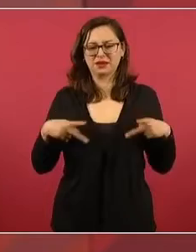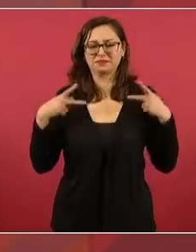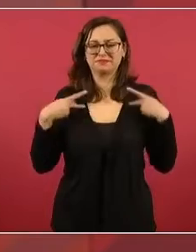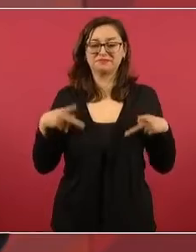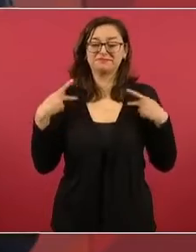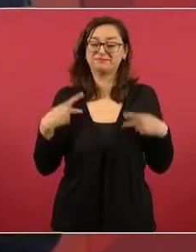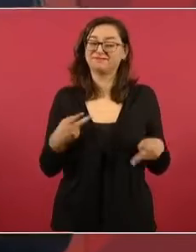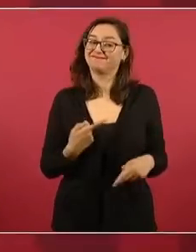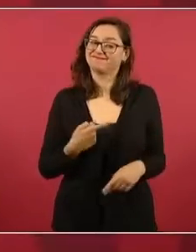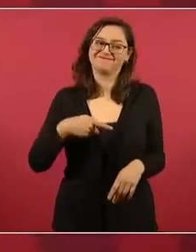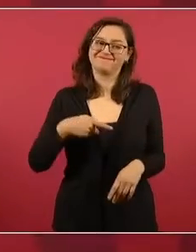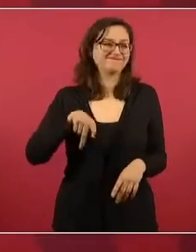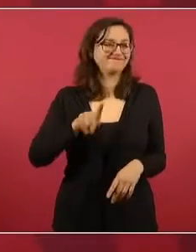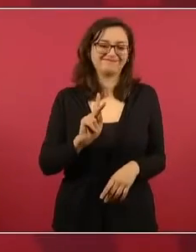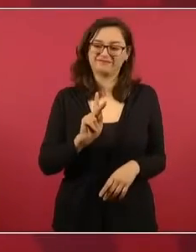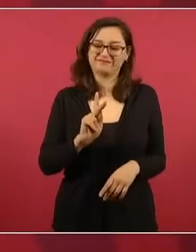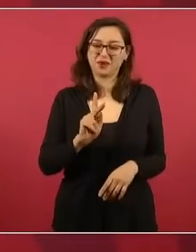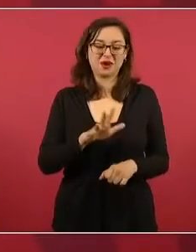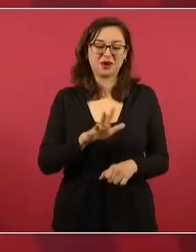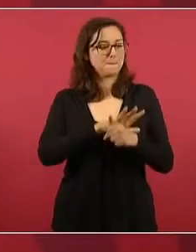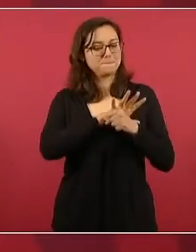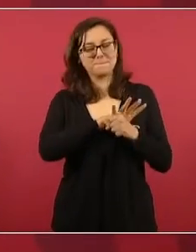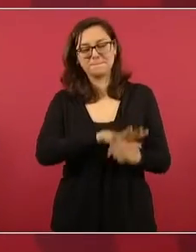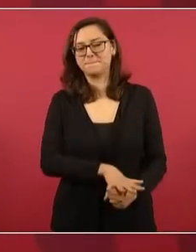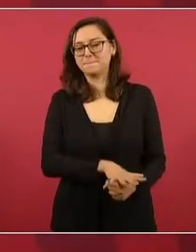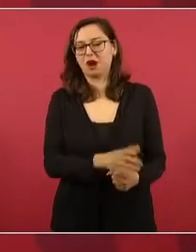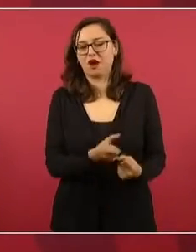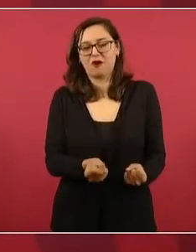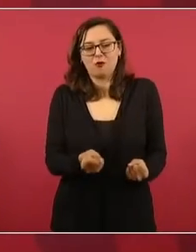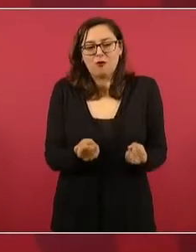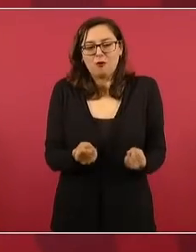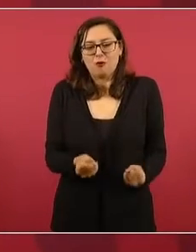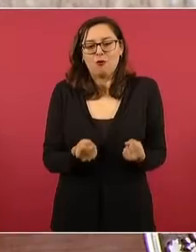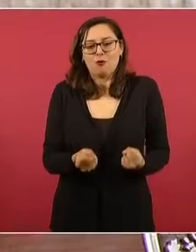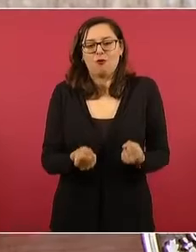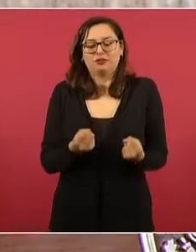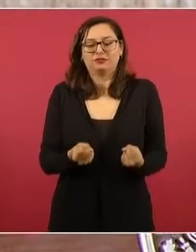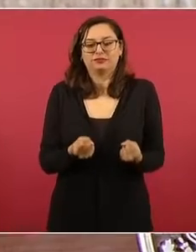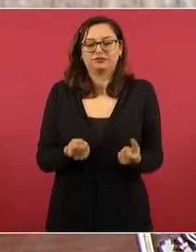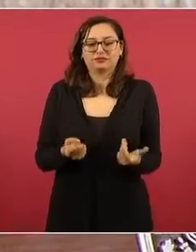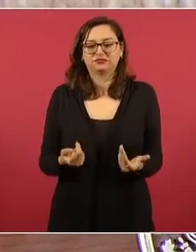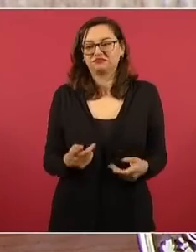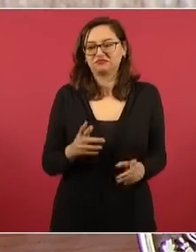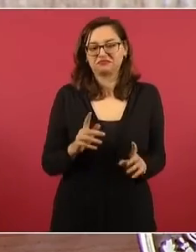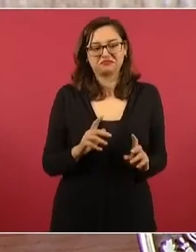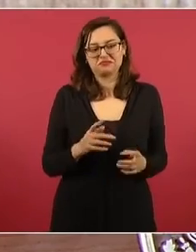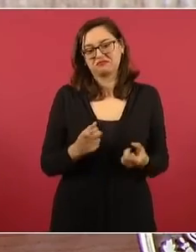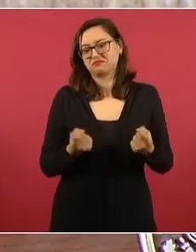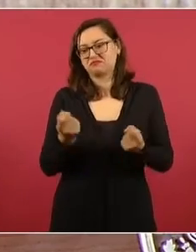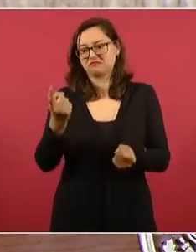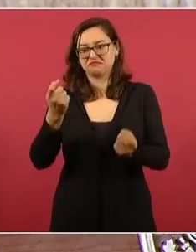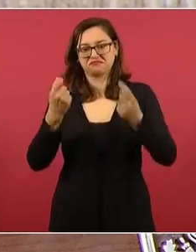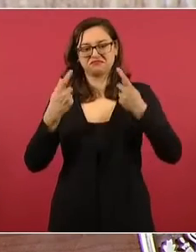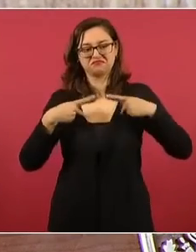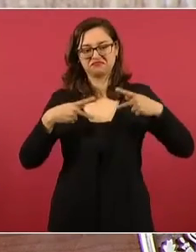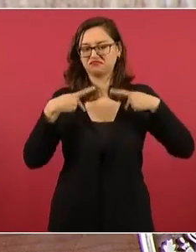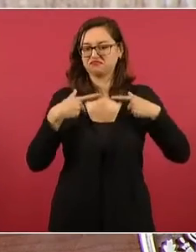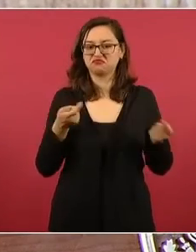pero está sometido a fuertes presiones, a chantajes